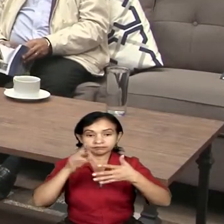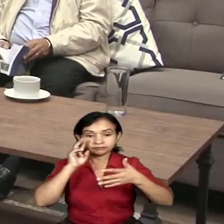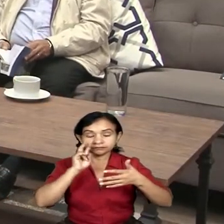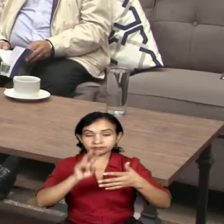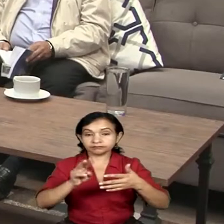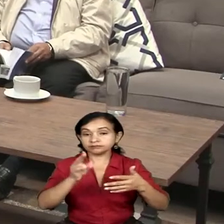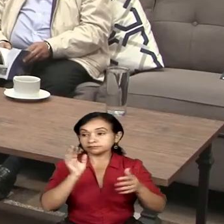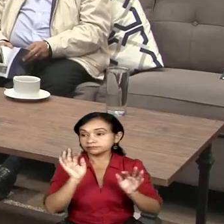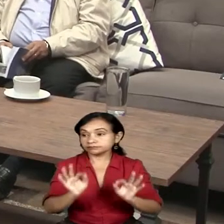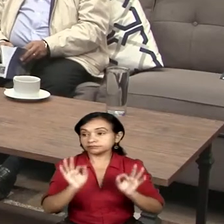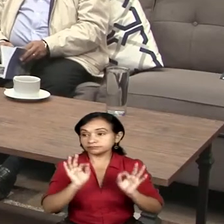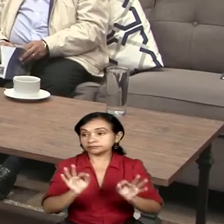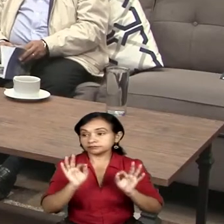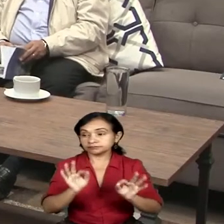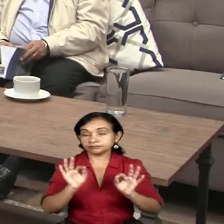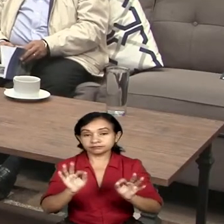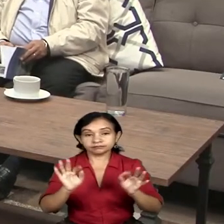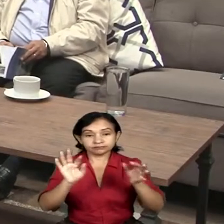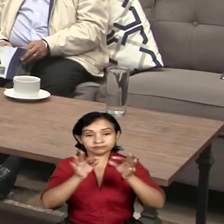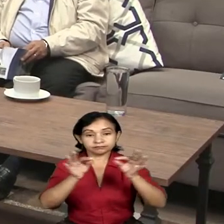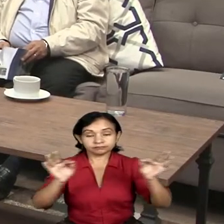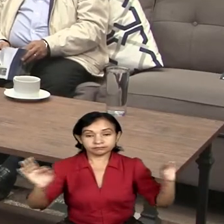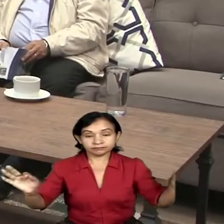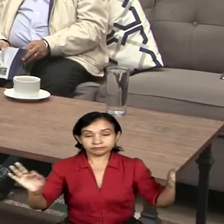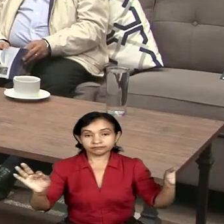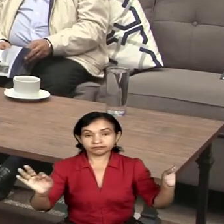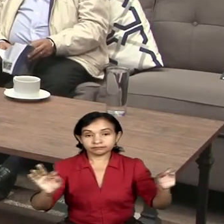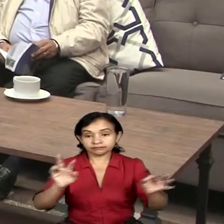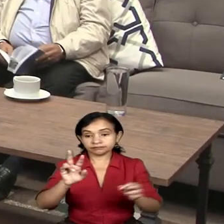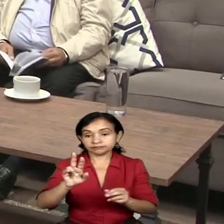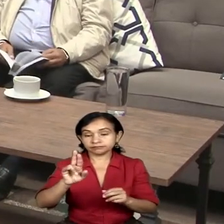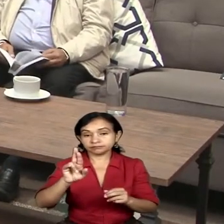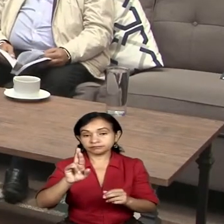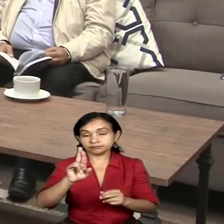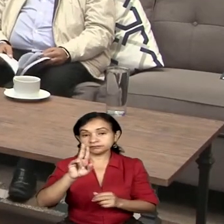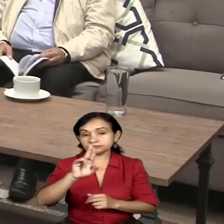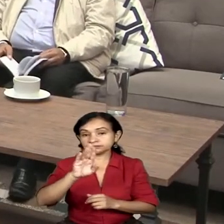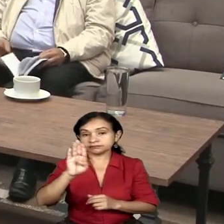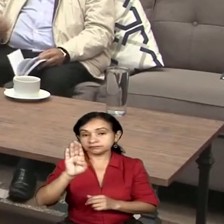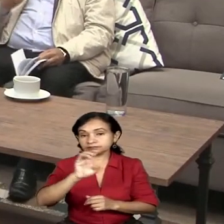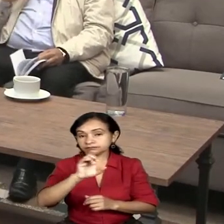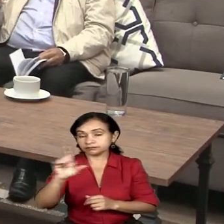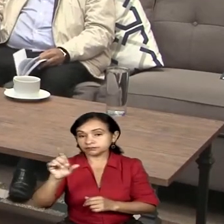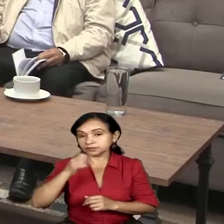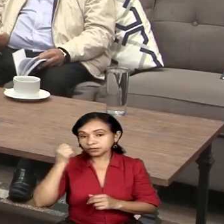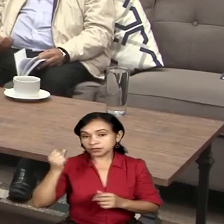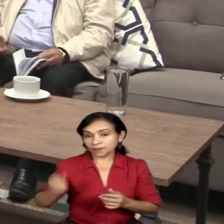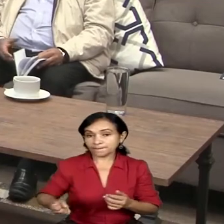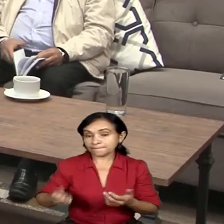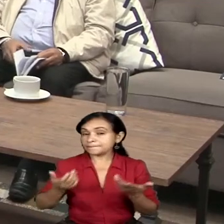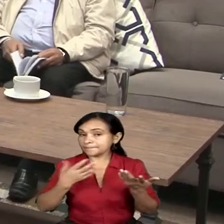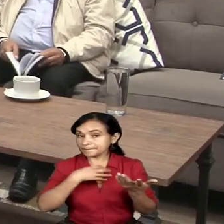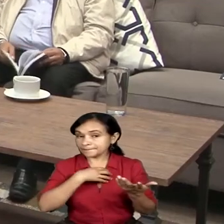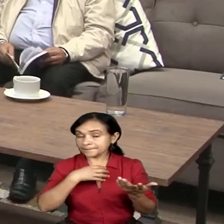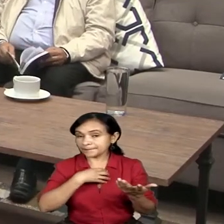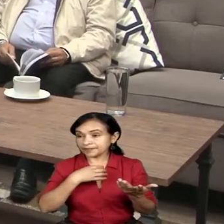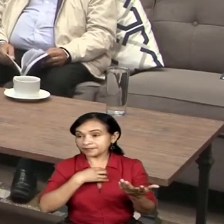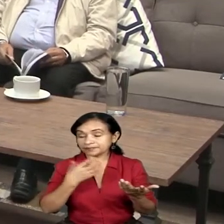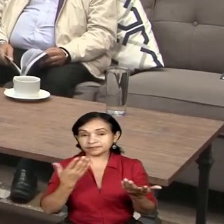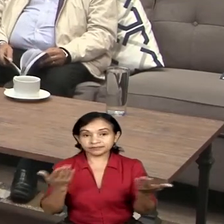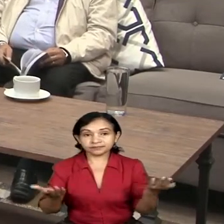Somoza, tener la famosa frase de Roosevelt. Exacto, es nuestro hijo. Es un hijo de puta, pero es nuestro hijo de puta. Es decir,